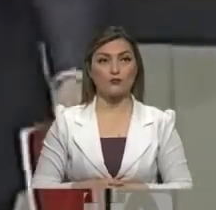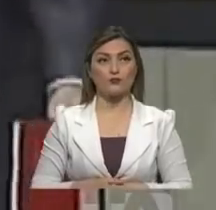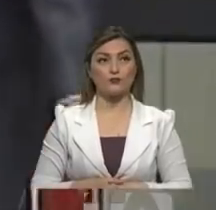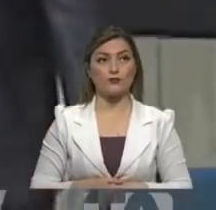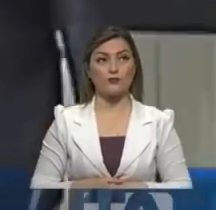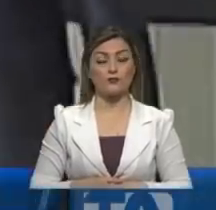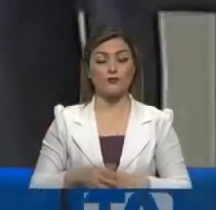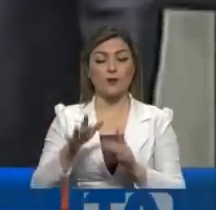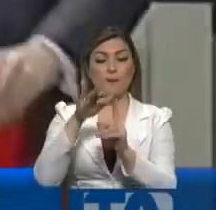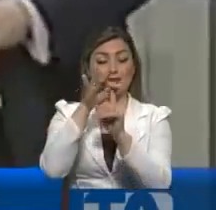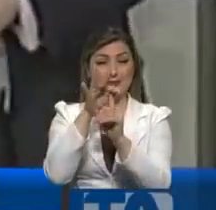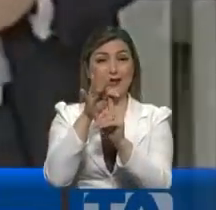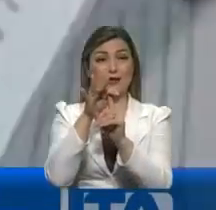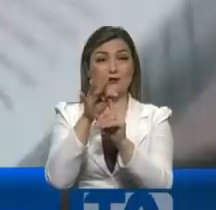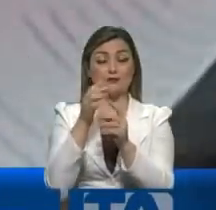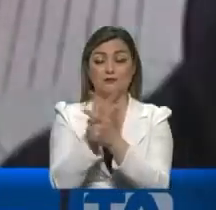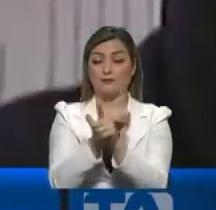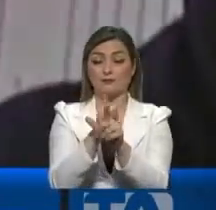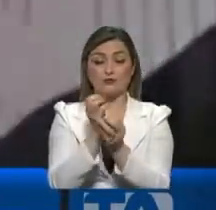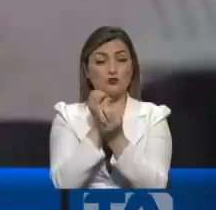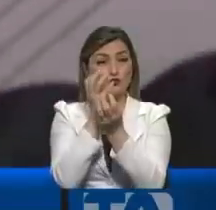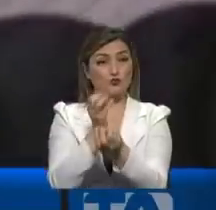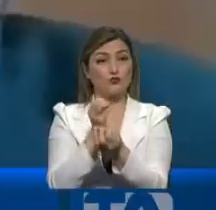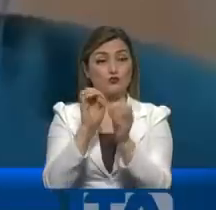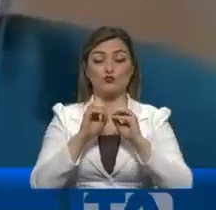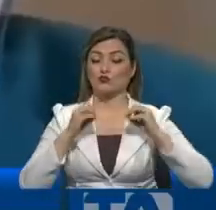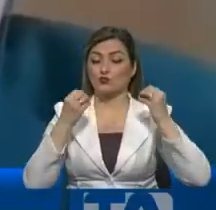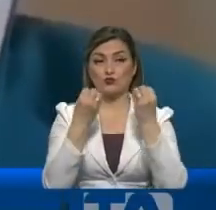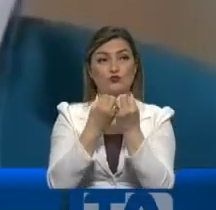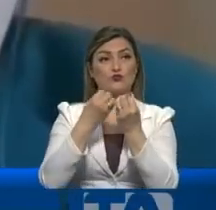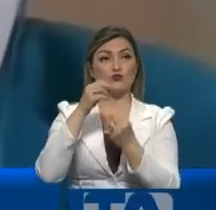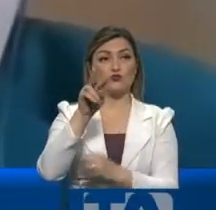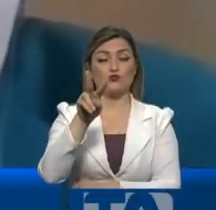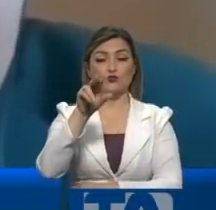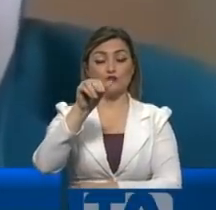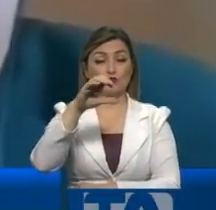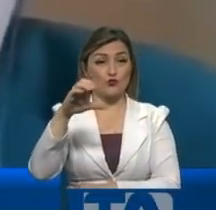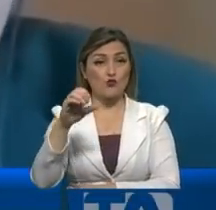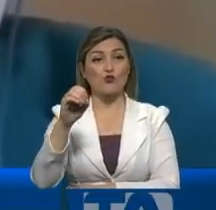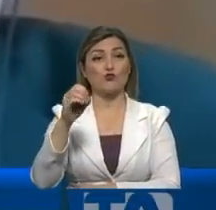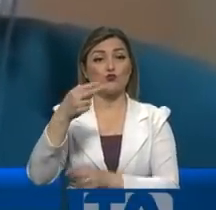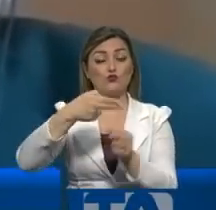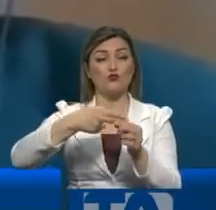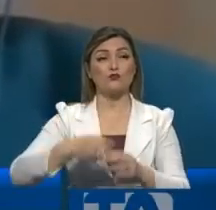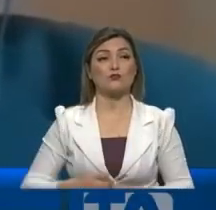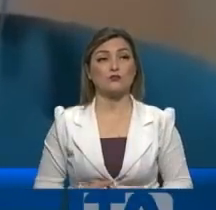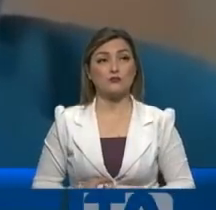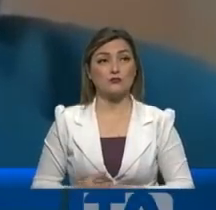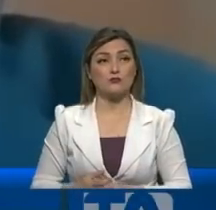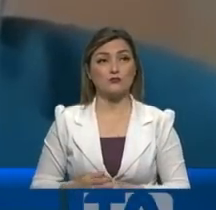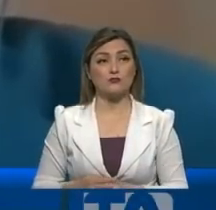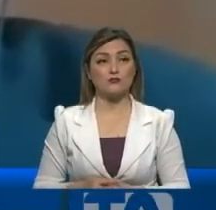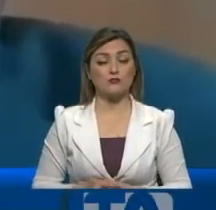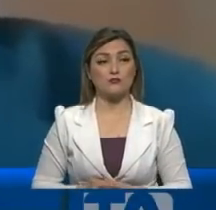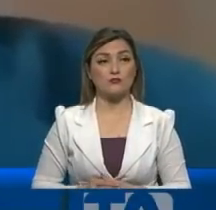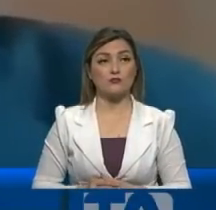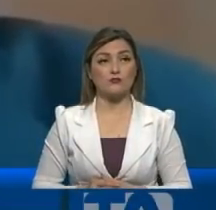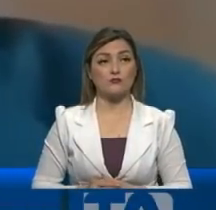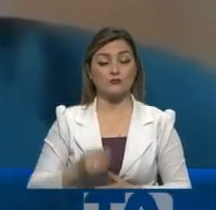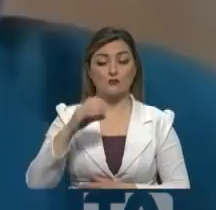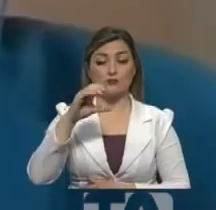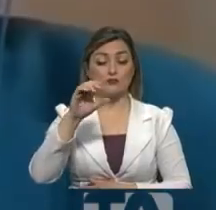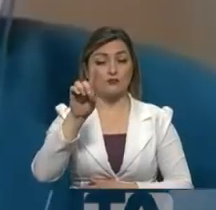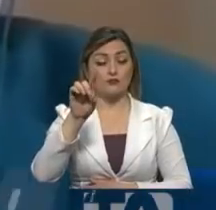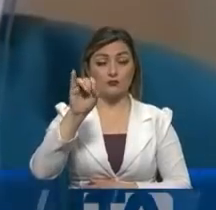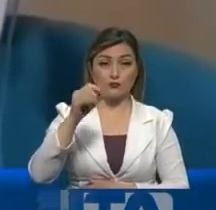El relator especial para la libertad de expresión de ese organismo, Pedro Vaca, también intervino en la audiencia. La CIDH consideró